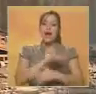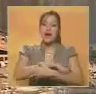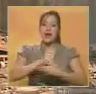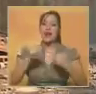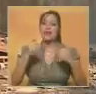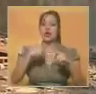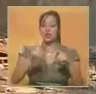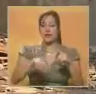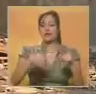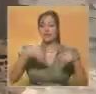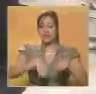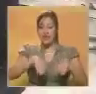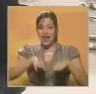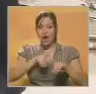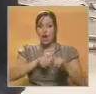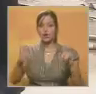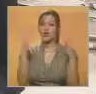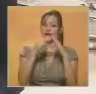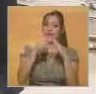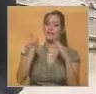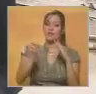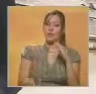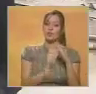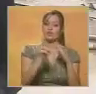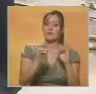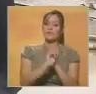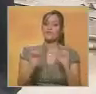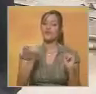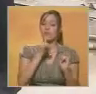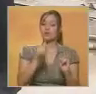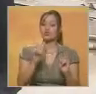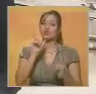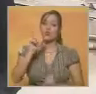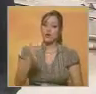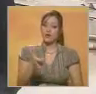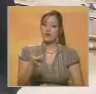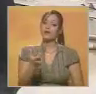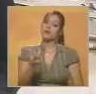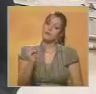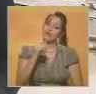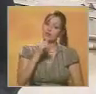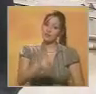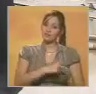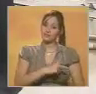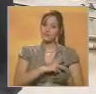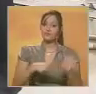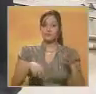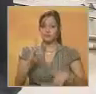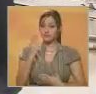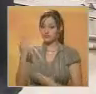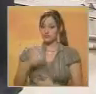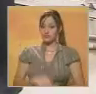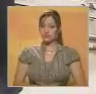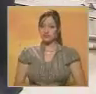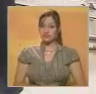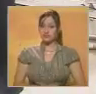hogar y textiles es nuestro informe a esta hora desde el municipio plaza en guarenas continúen con más de la emisión meridiana de su noticiero benev